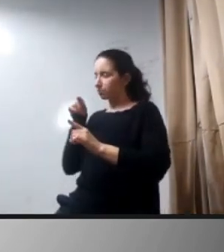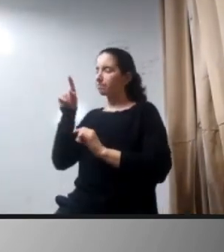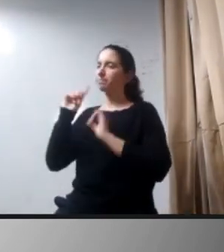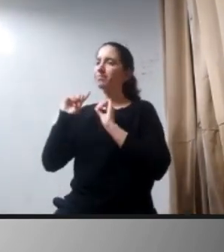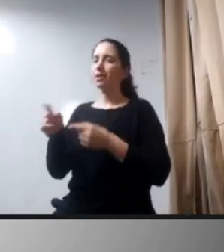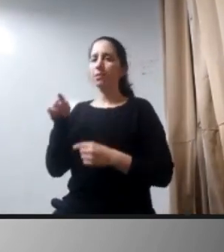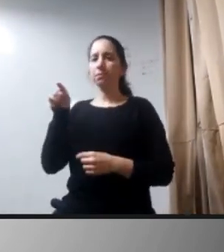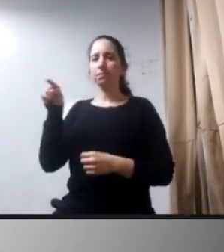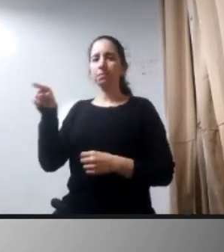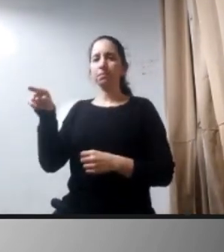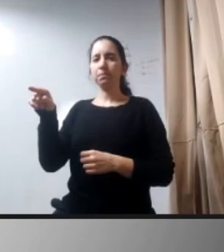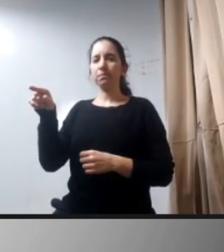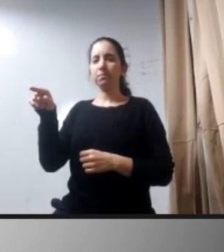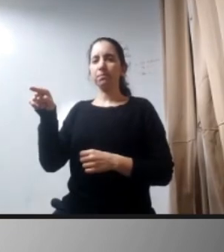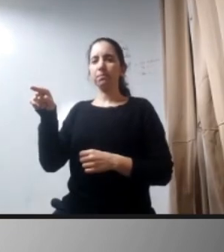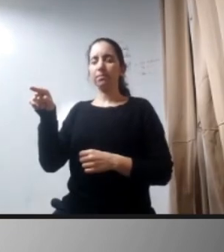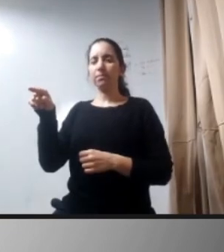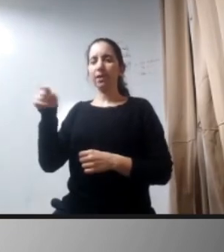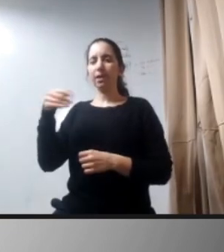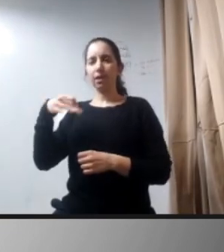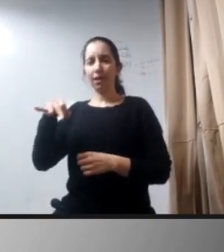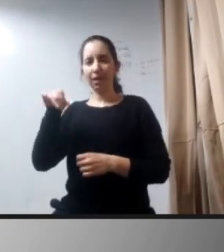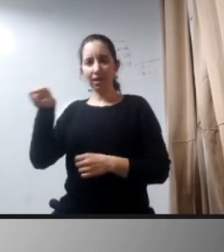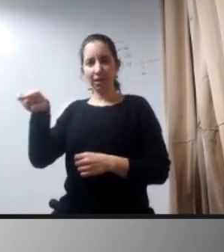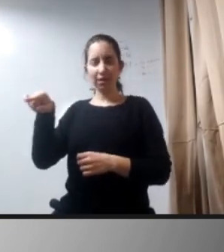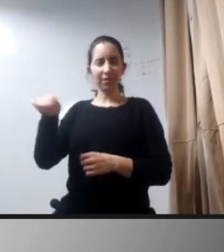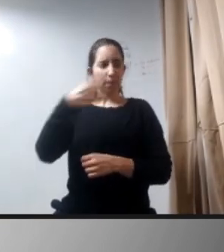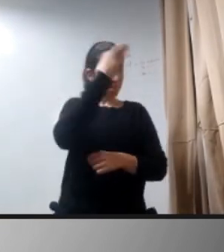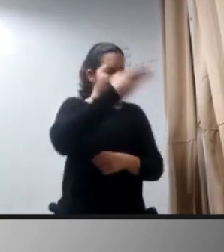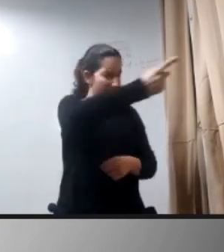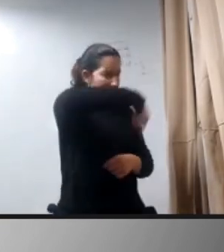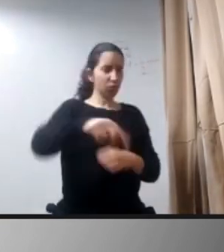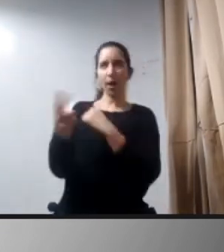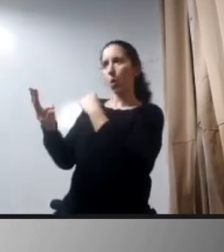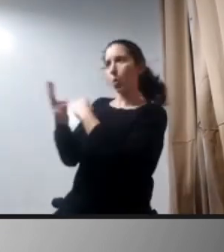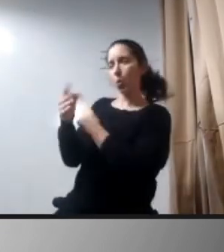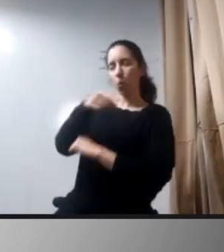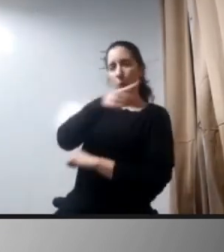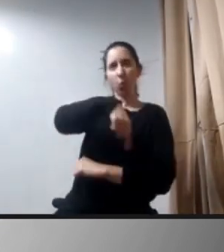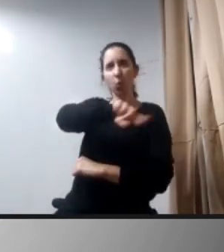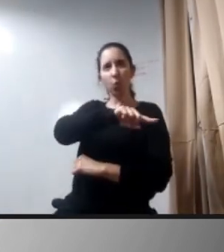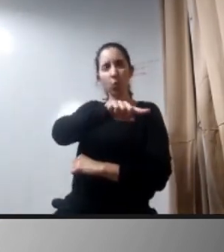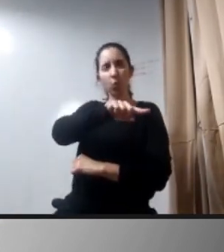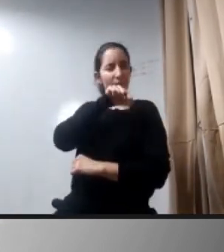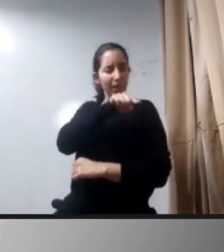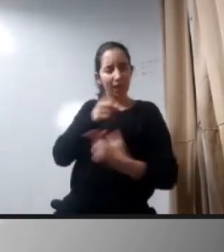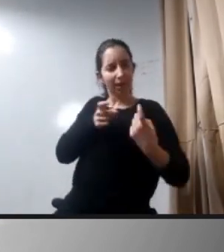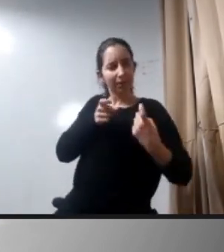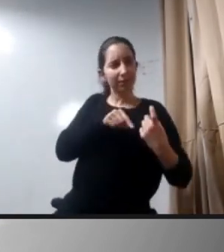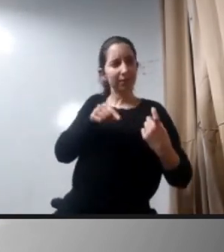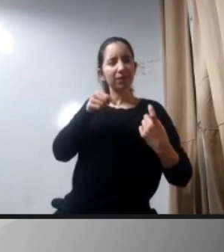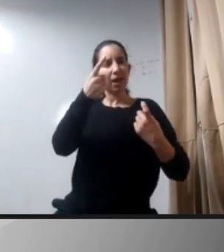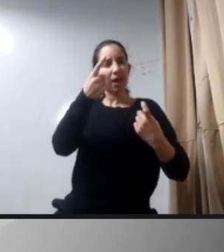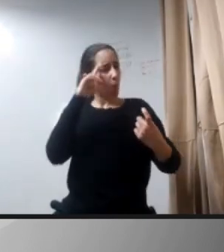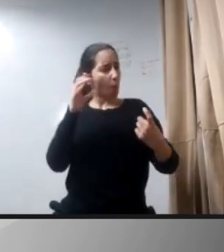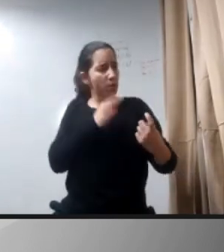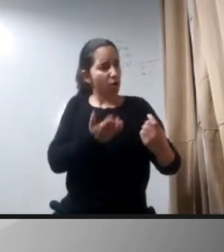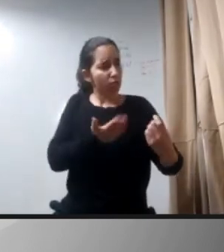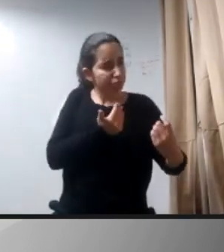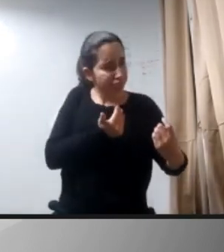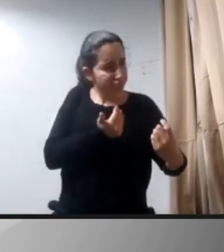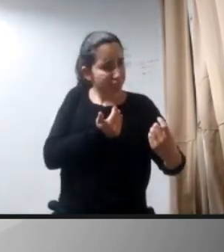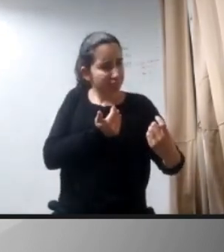también tenemos que hacer que sea en base a la demanda del que pide, del que necesita ese cuidado.